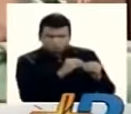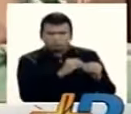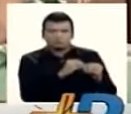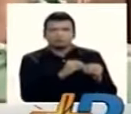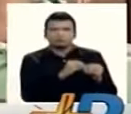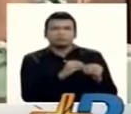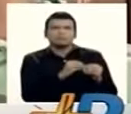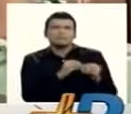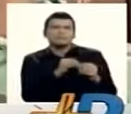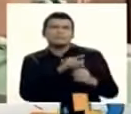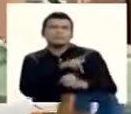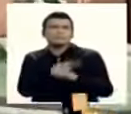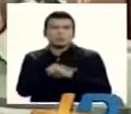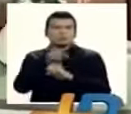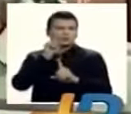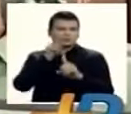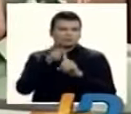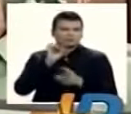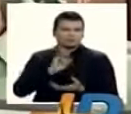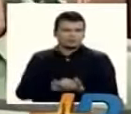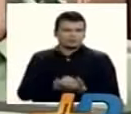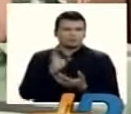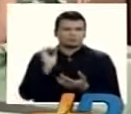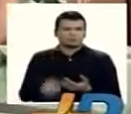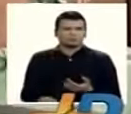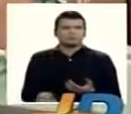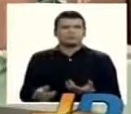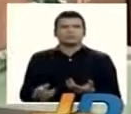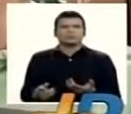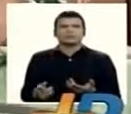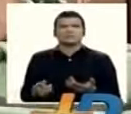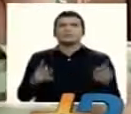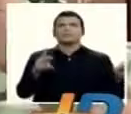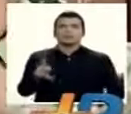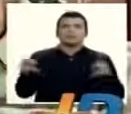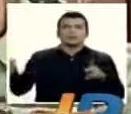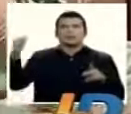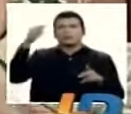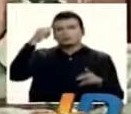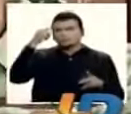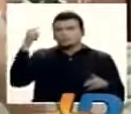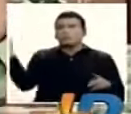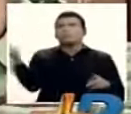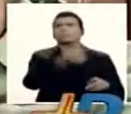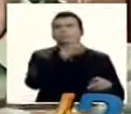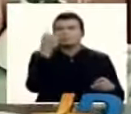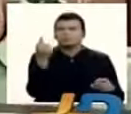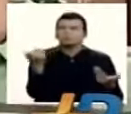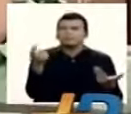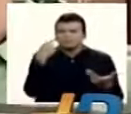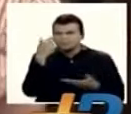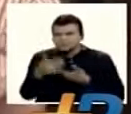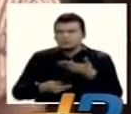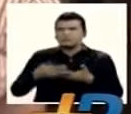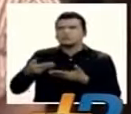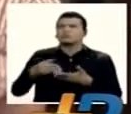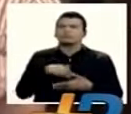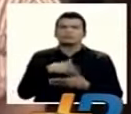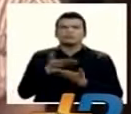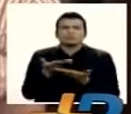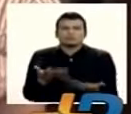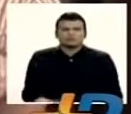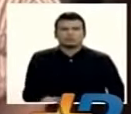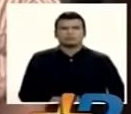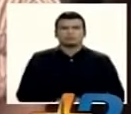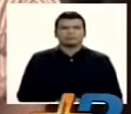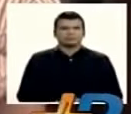de sabotaje para seguir virando, como se está virando, la opinión pública en contra del proceso de fin de la guerra de La Habana. Nos han llevado a